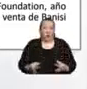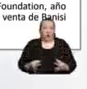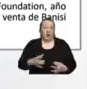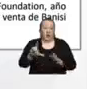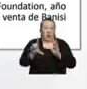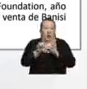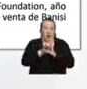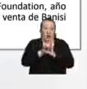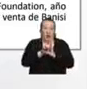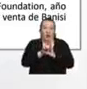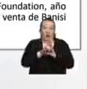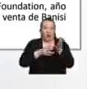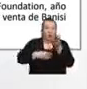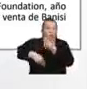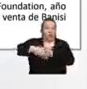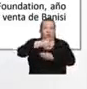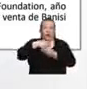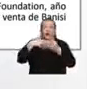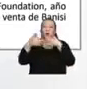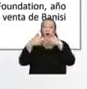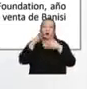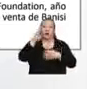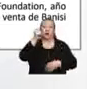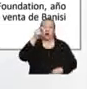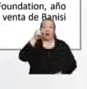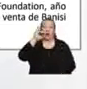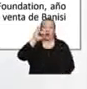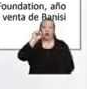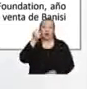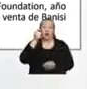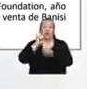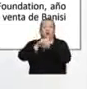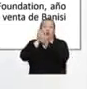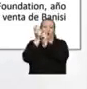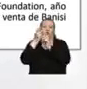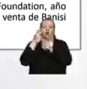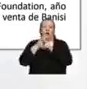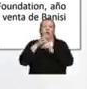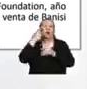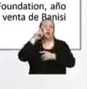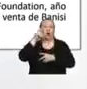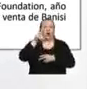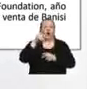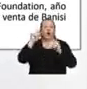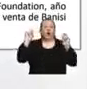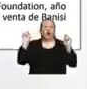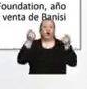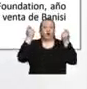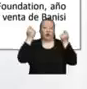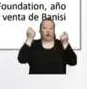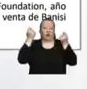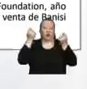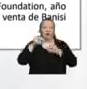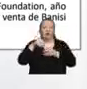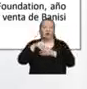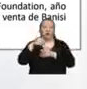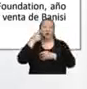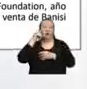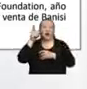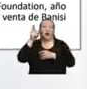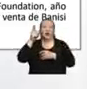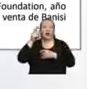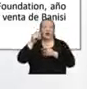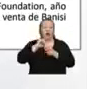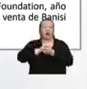cree en panamá vanishing fundation una fundación para simular la venta